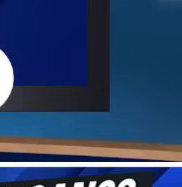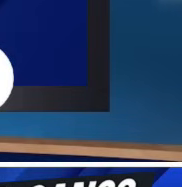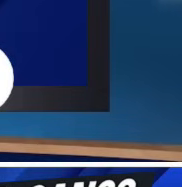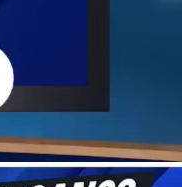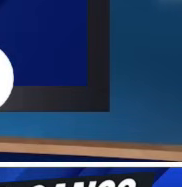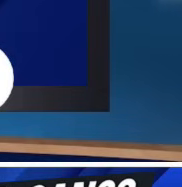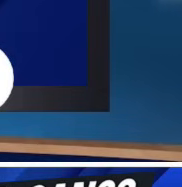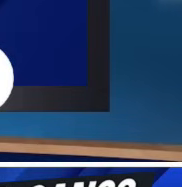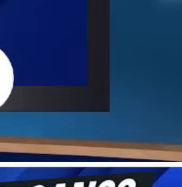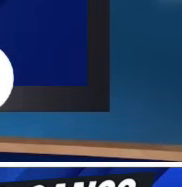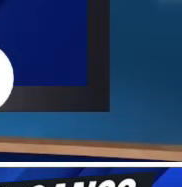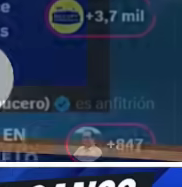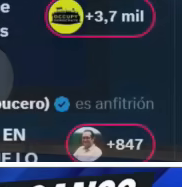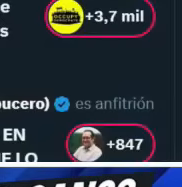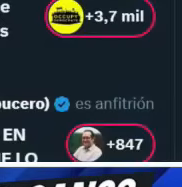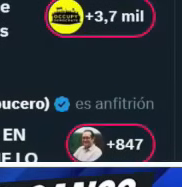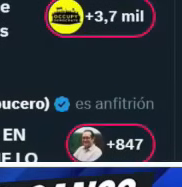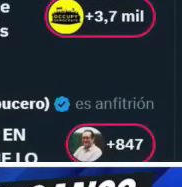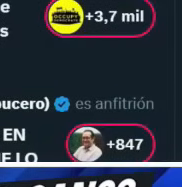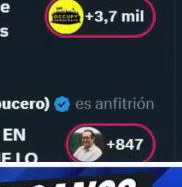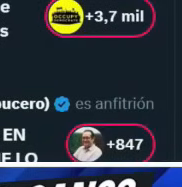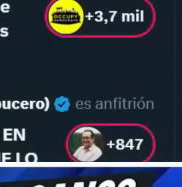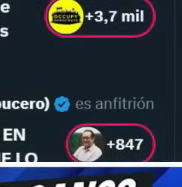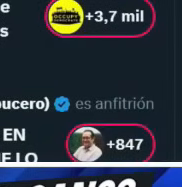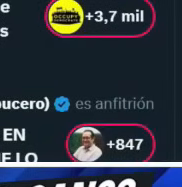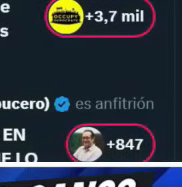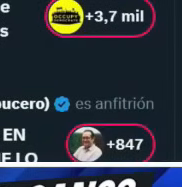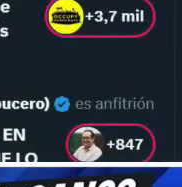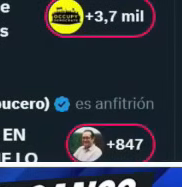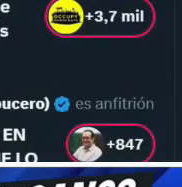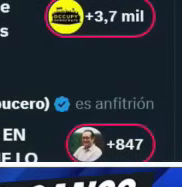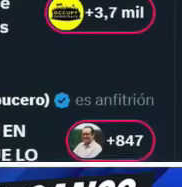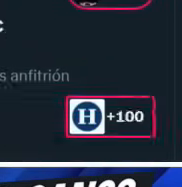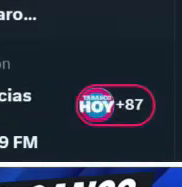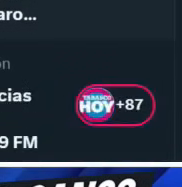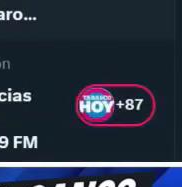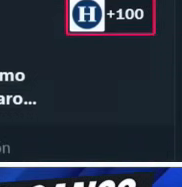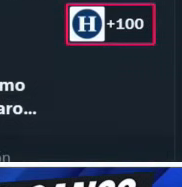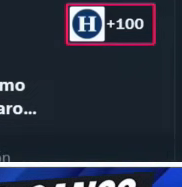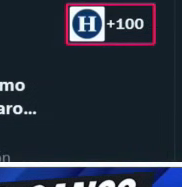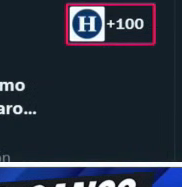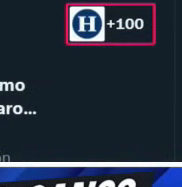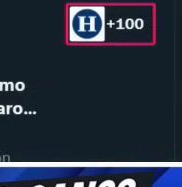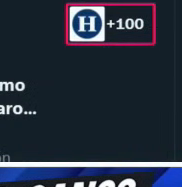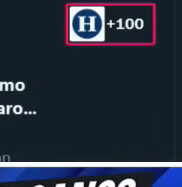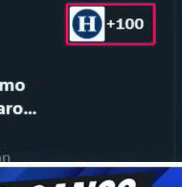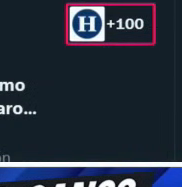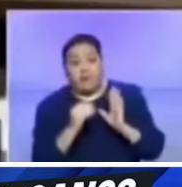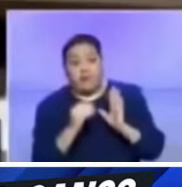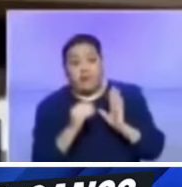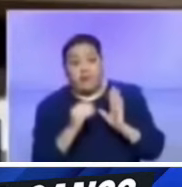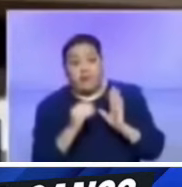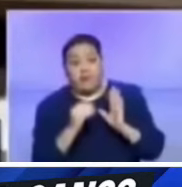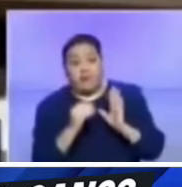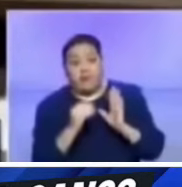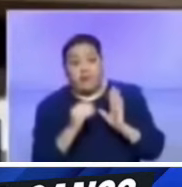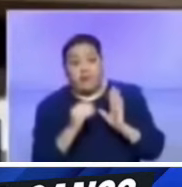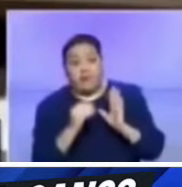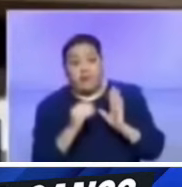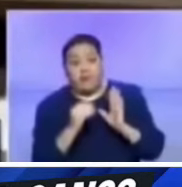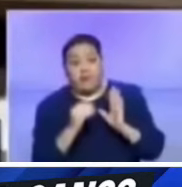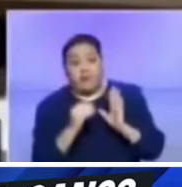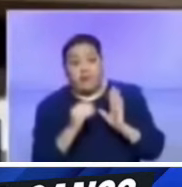revela, fíjate, vea, que si no hubiera sido, porque Claudio Chamán sacó 30 puntos de ventaja, hubieran